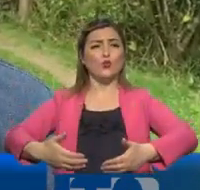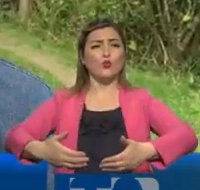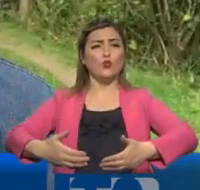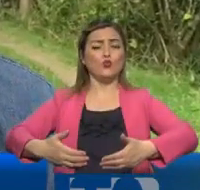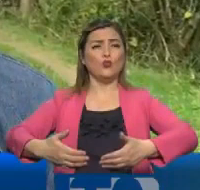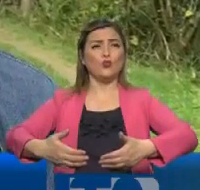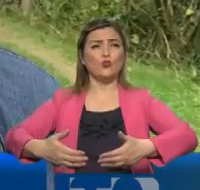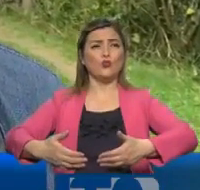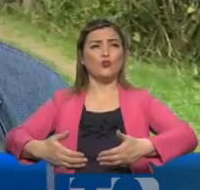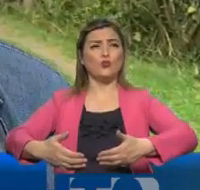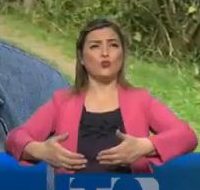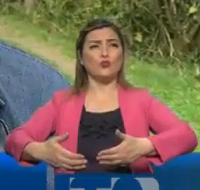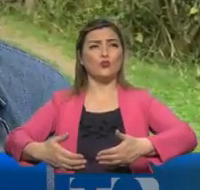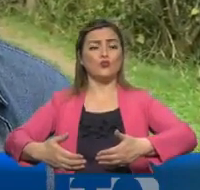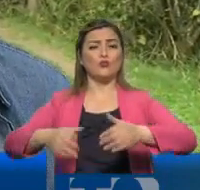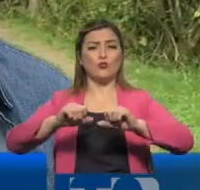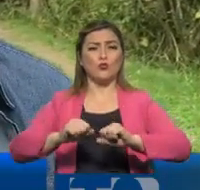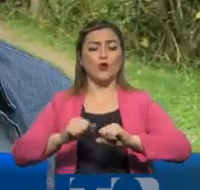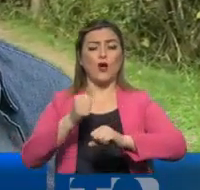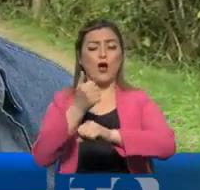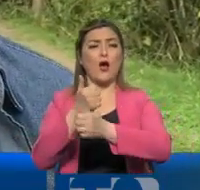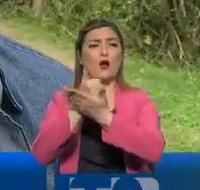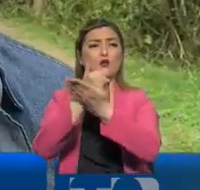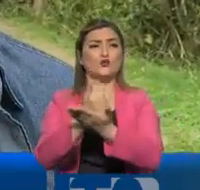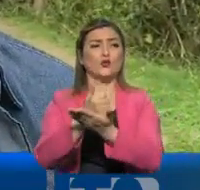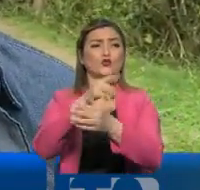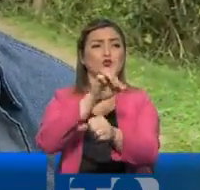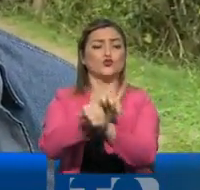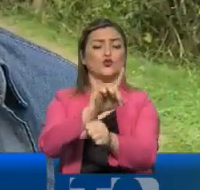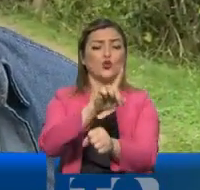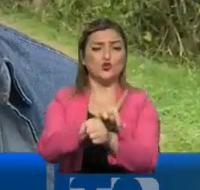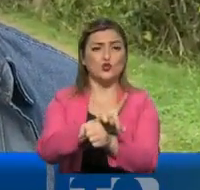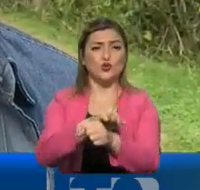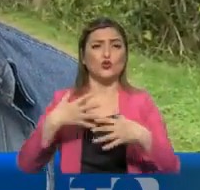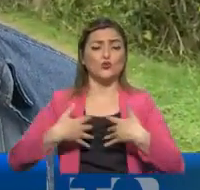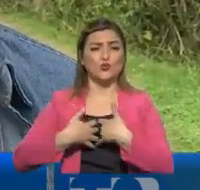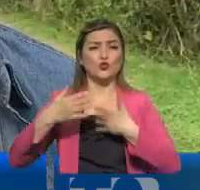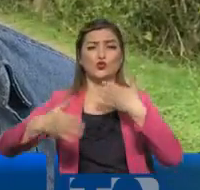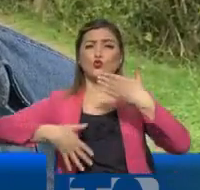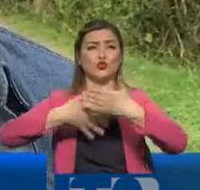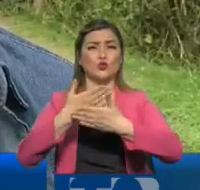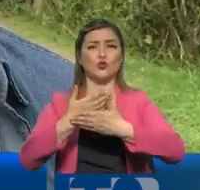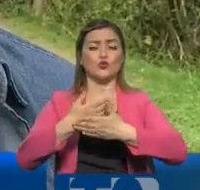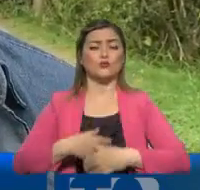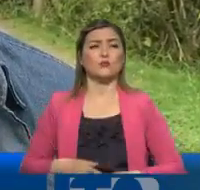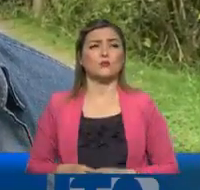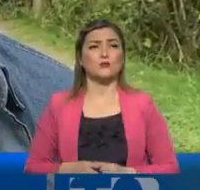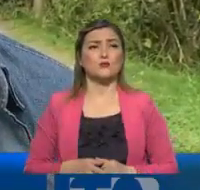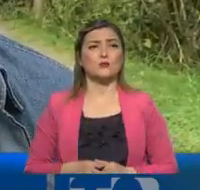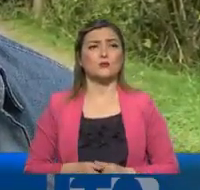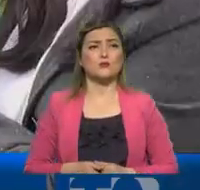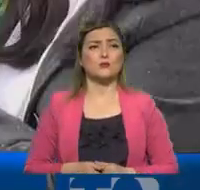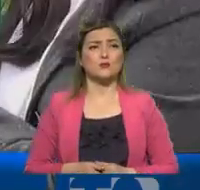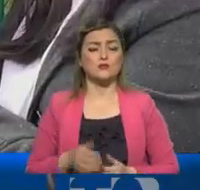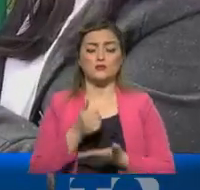de que esté preñada, nosotros poderle asistir con toda la tecnología, con todos los médicos que están en su momento prestos para